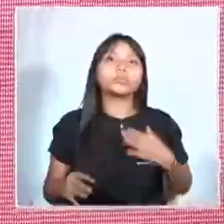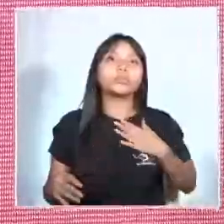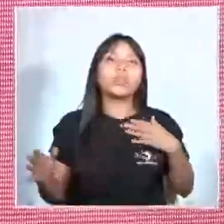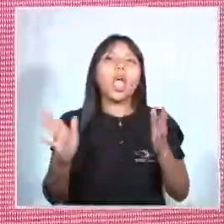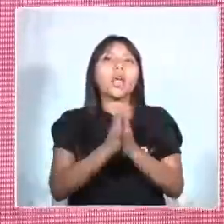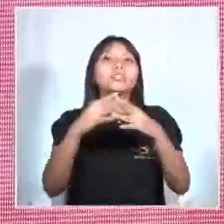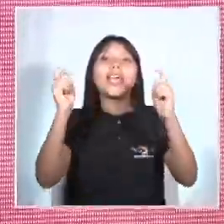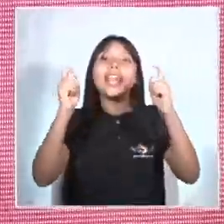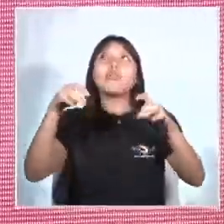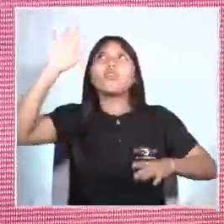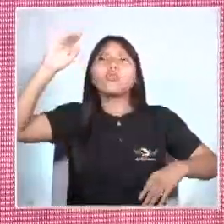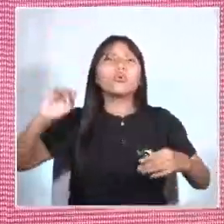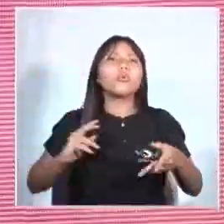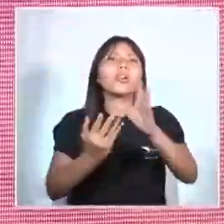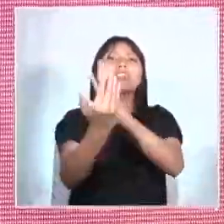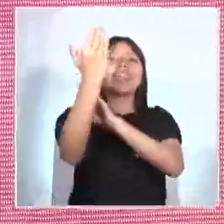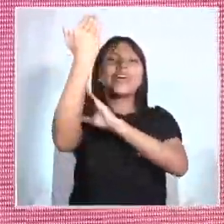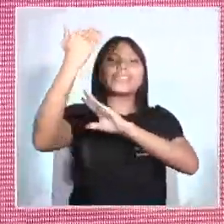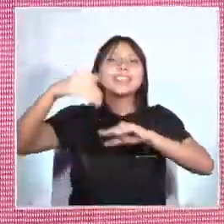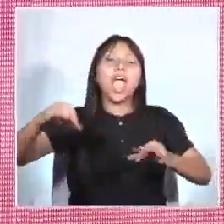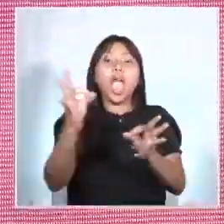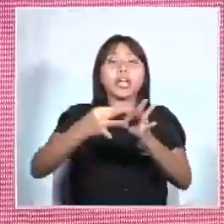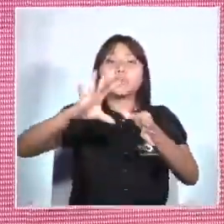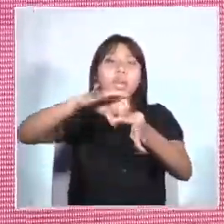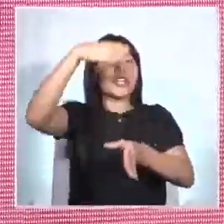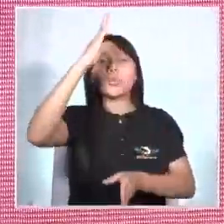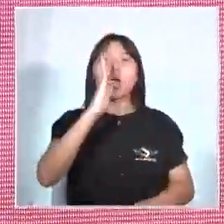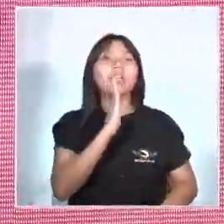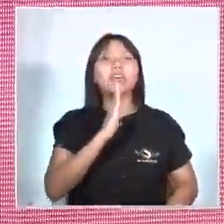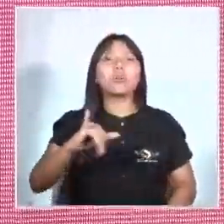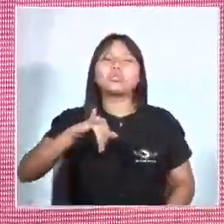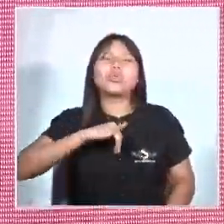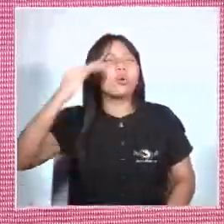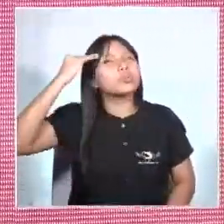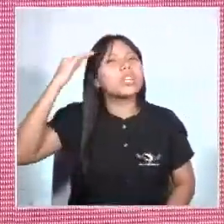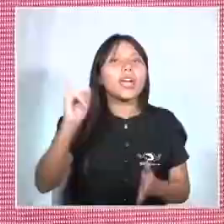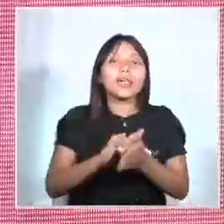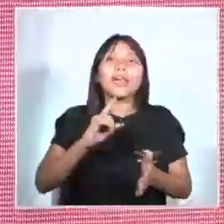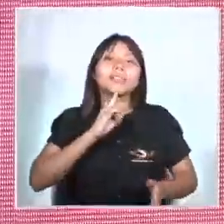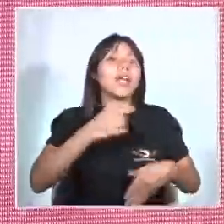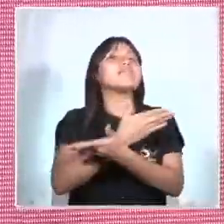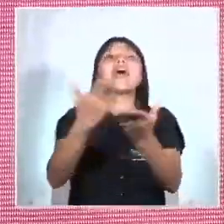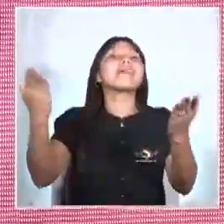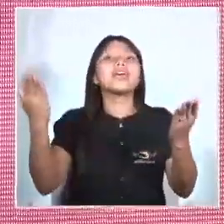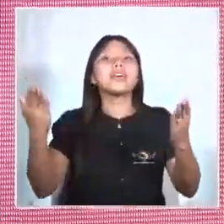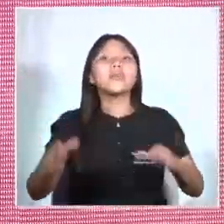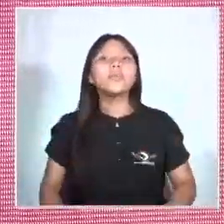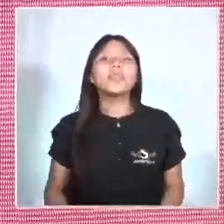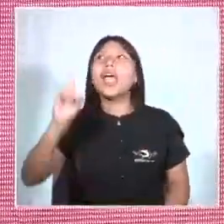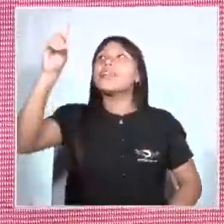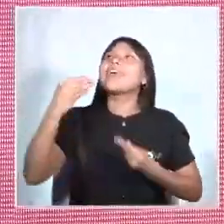celebro tu presencia. Espíritu de Dios, yo sé que estás aquí. Te